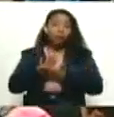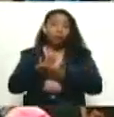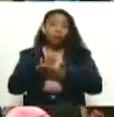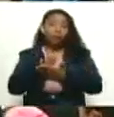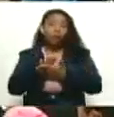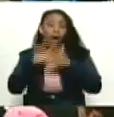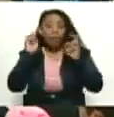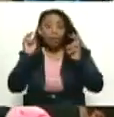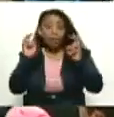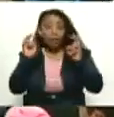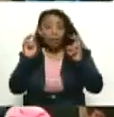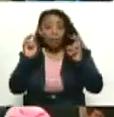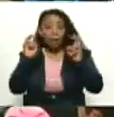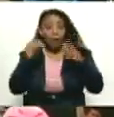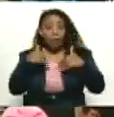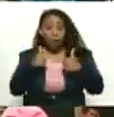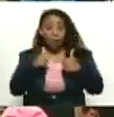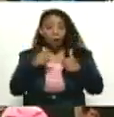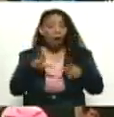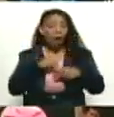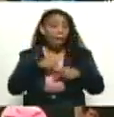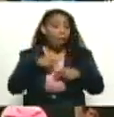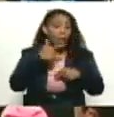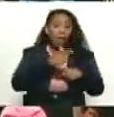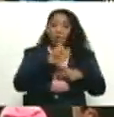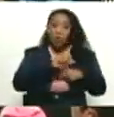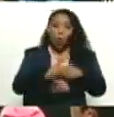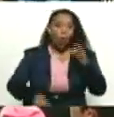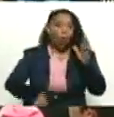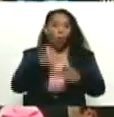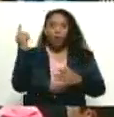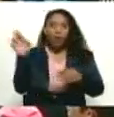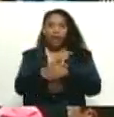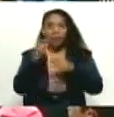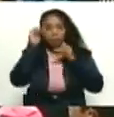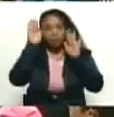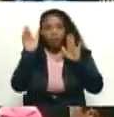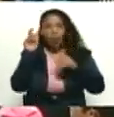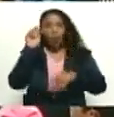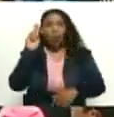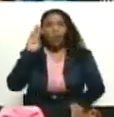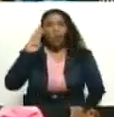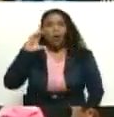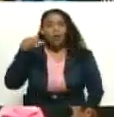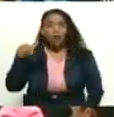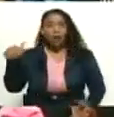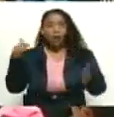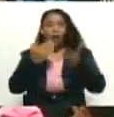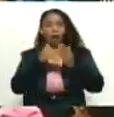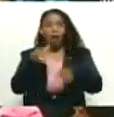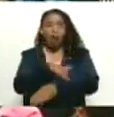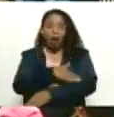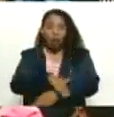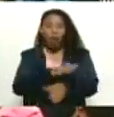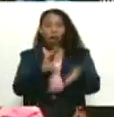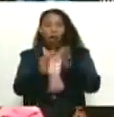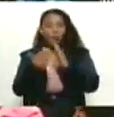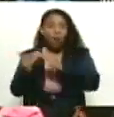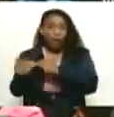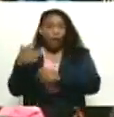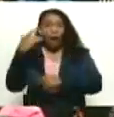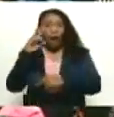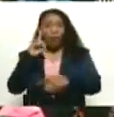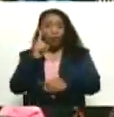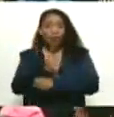no aceptan mañana. Esos hay que atenderlos de una vez. Bueno, las VCH, las calles, las comunidades, hay que identificar